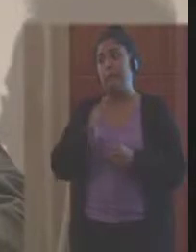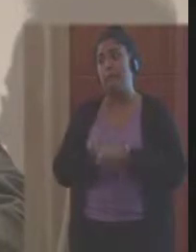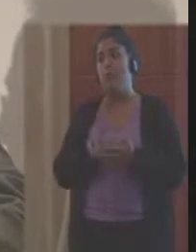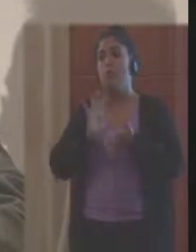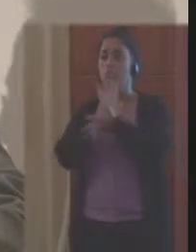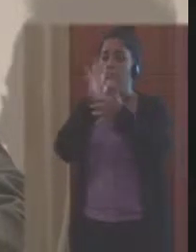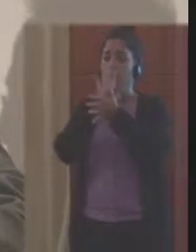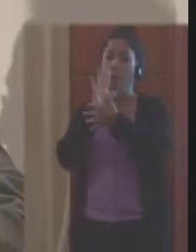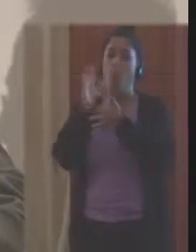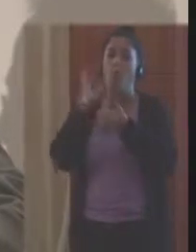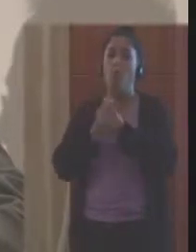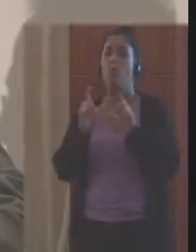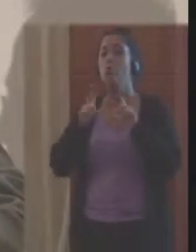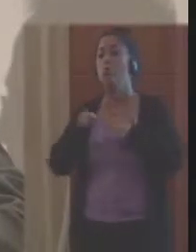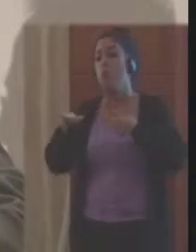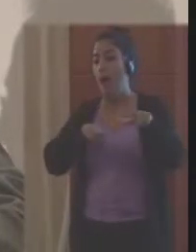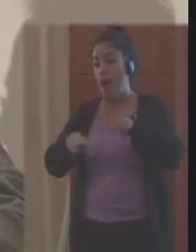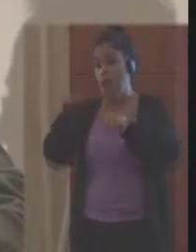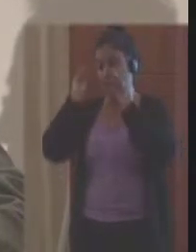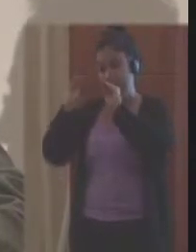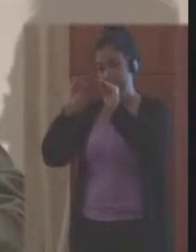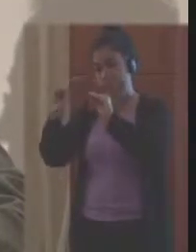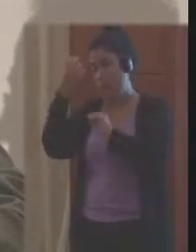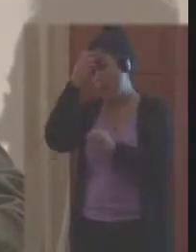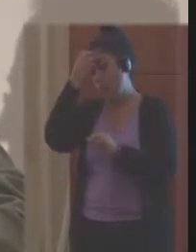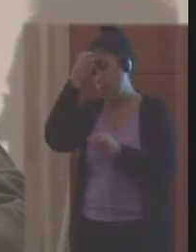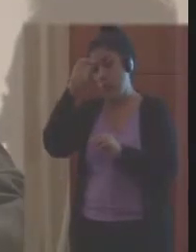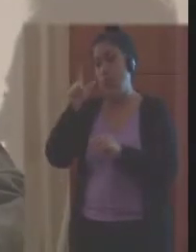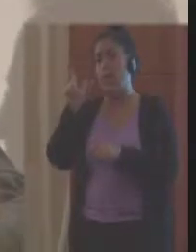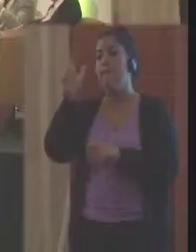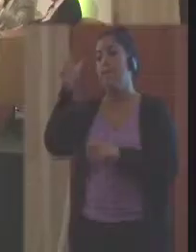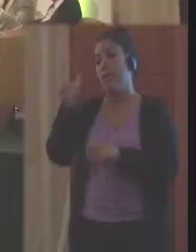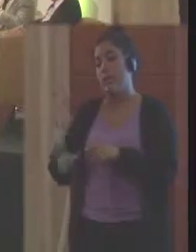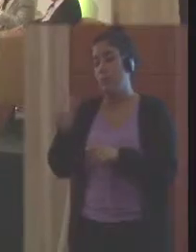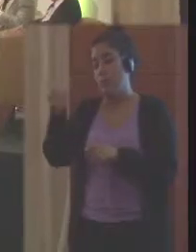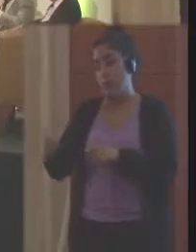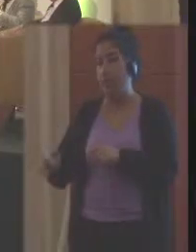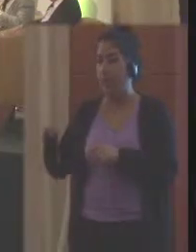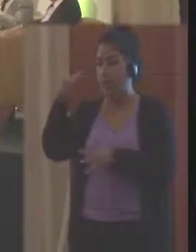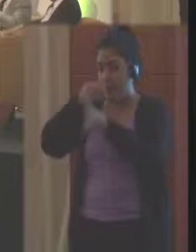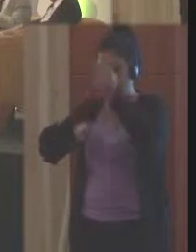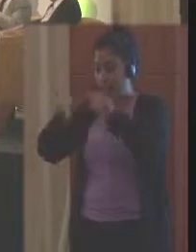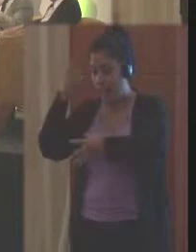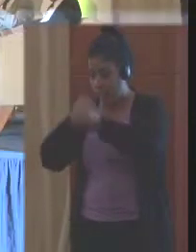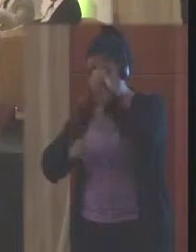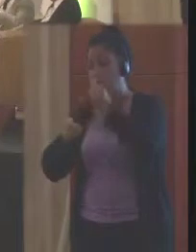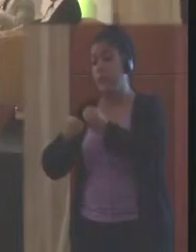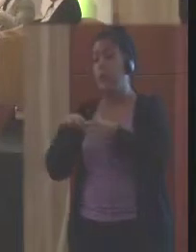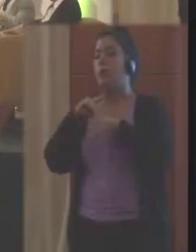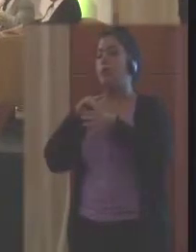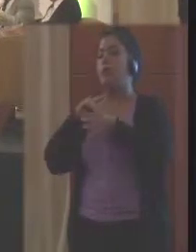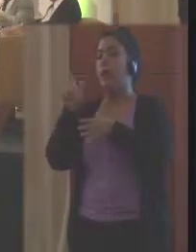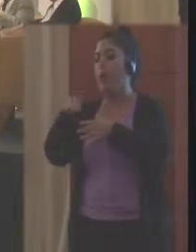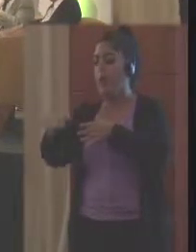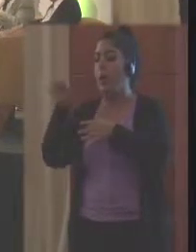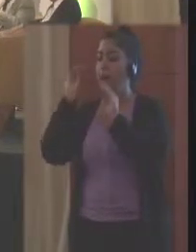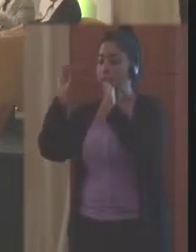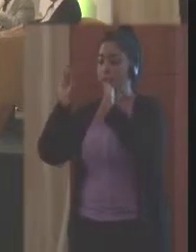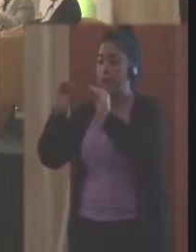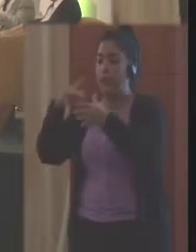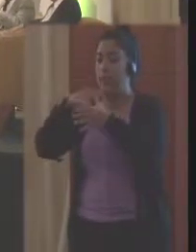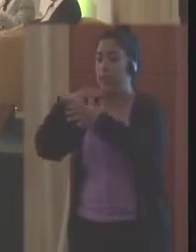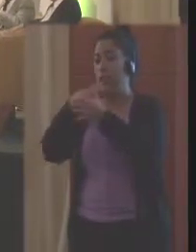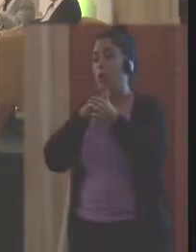educación y sensibilización sobre temas de manejo de desastres y reducción de riesgos también es prioritario. Yo creo